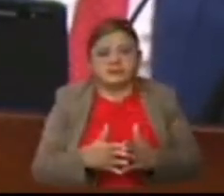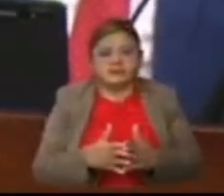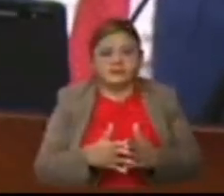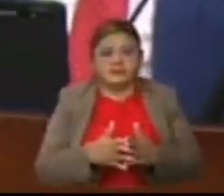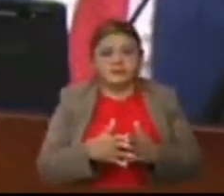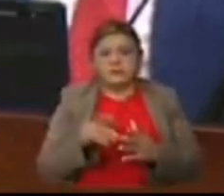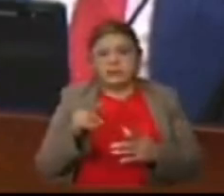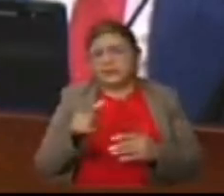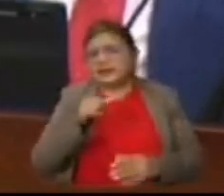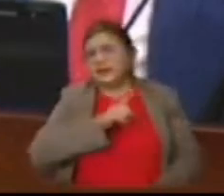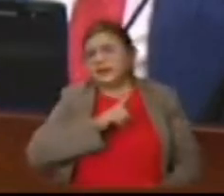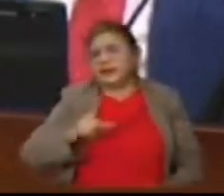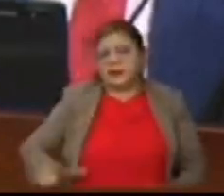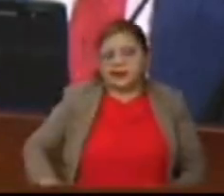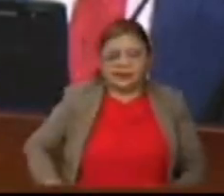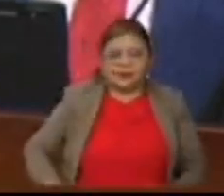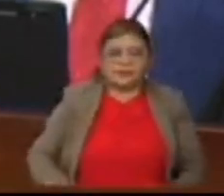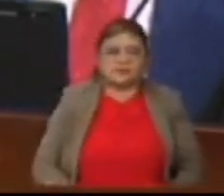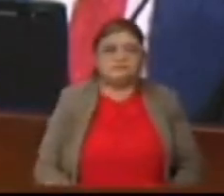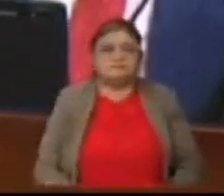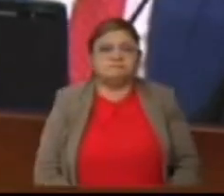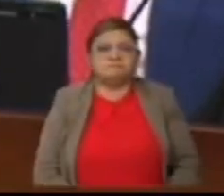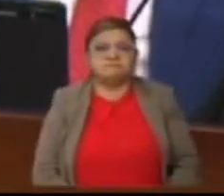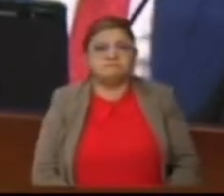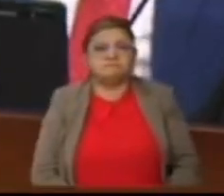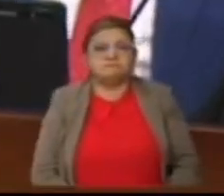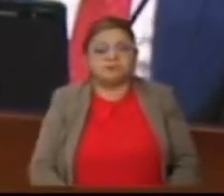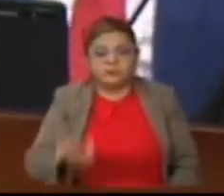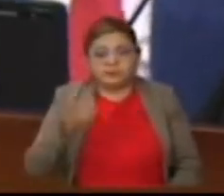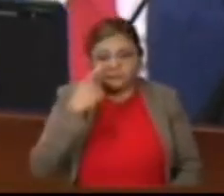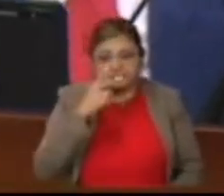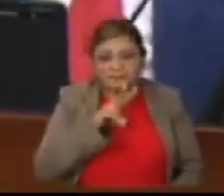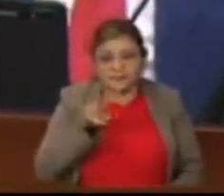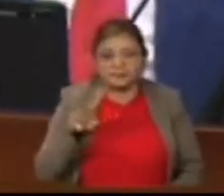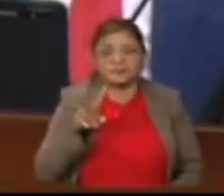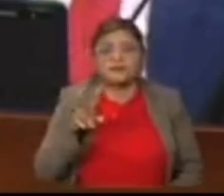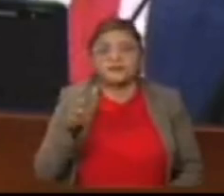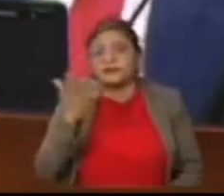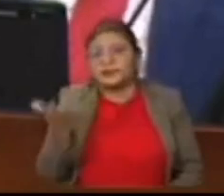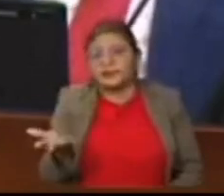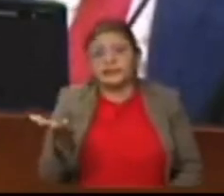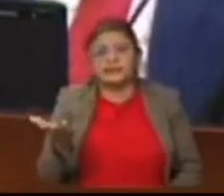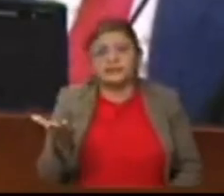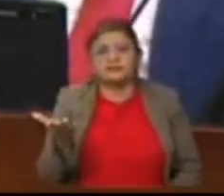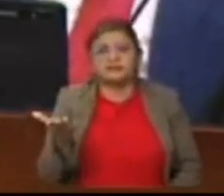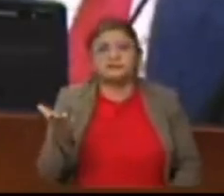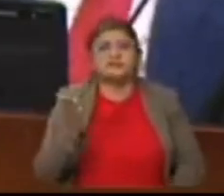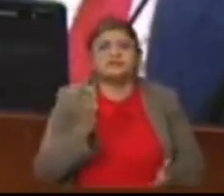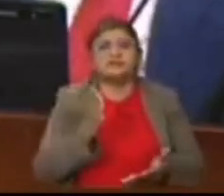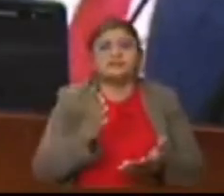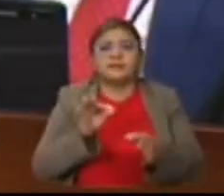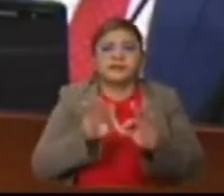legislativa que precisamente va en miras de garantizar el acceso al